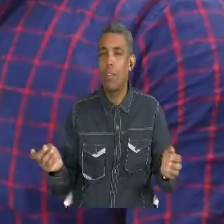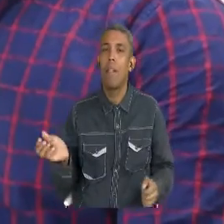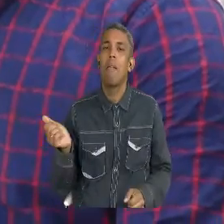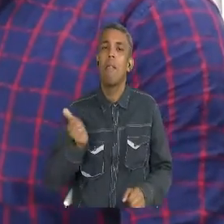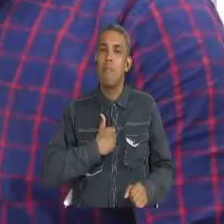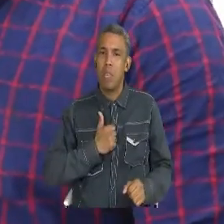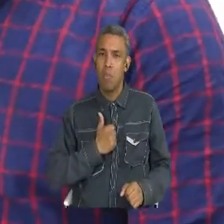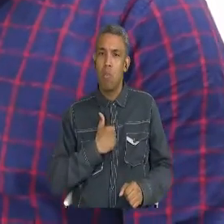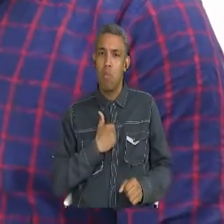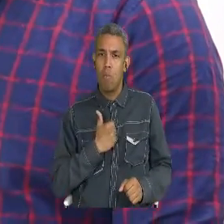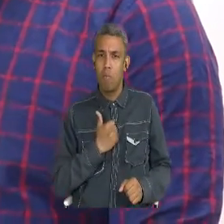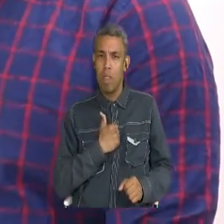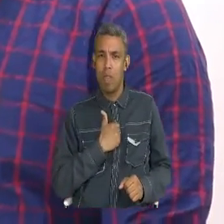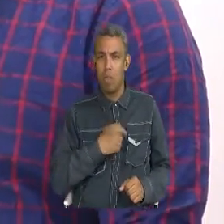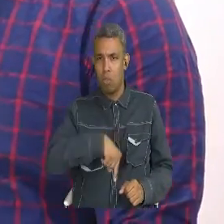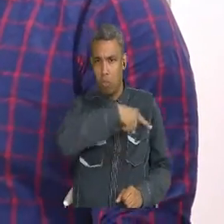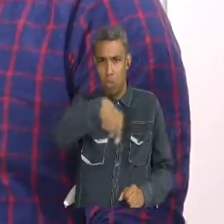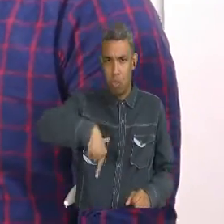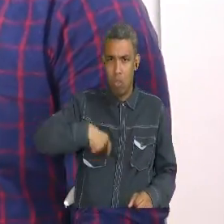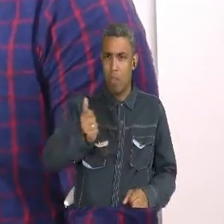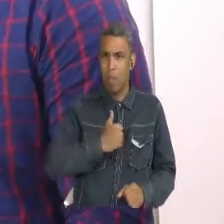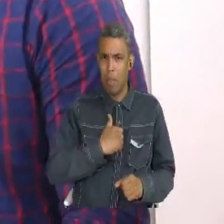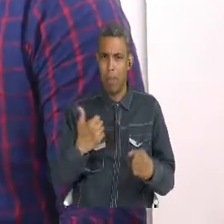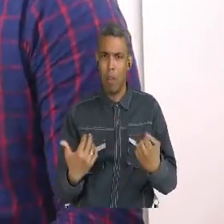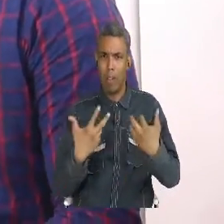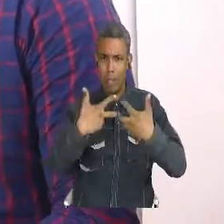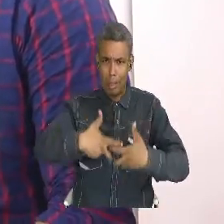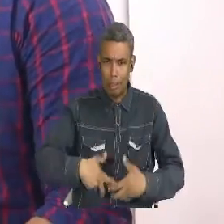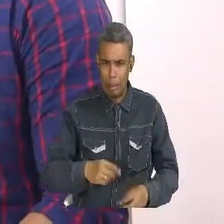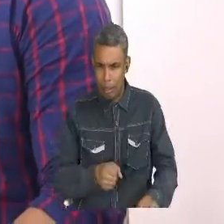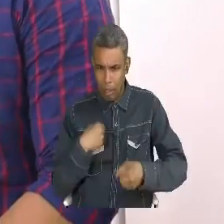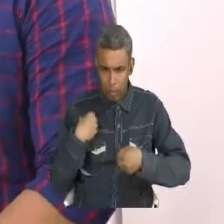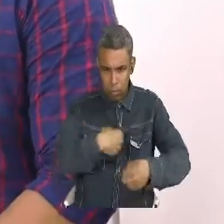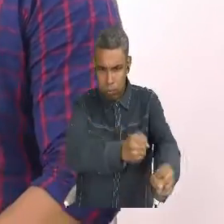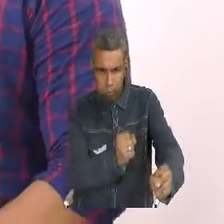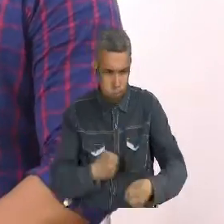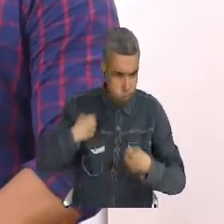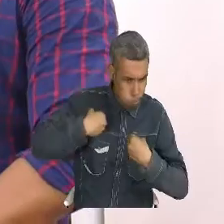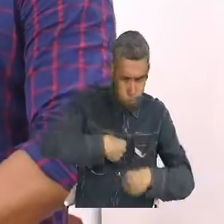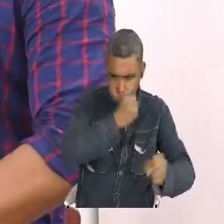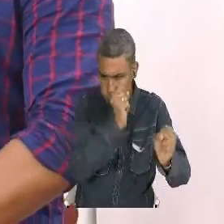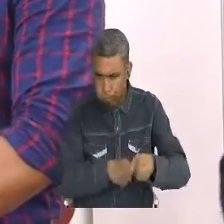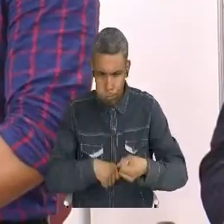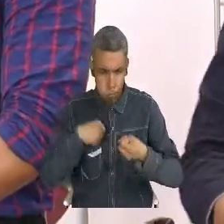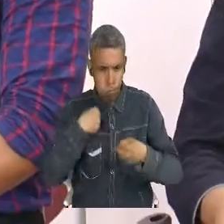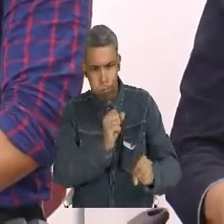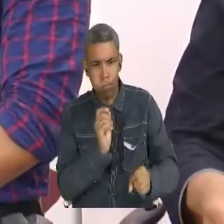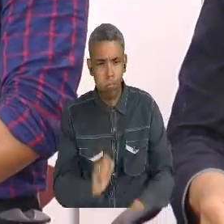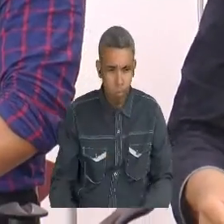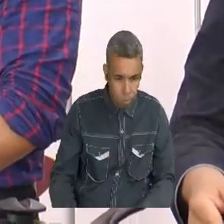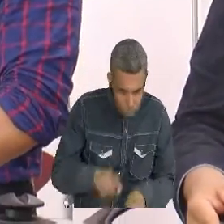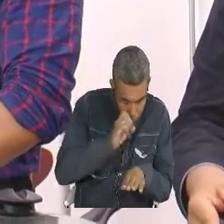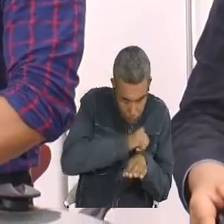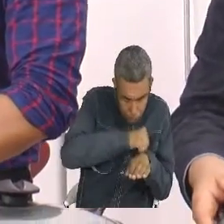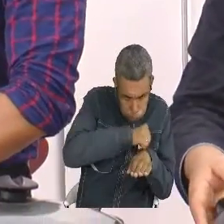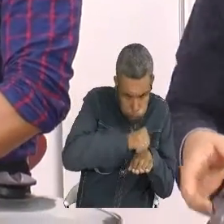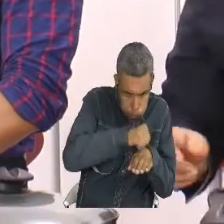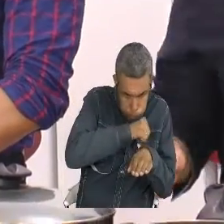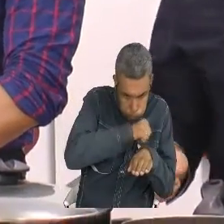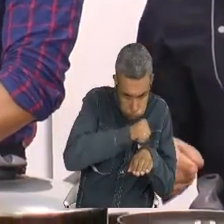una fábrica que pues llevamos trabajando para poder, o sea,